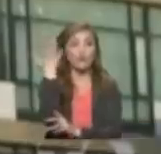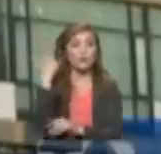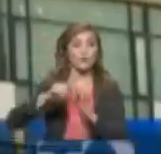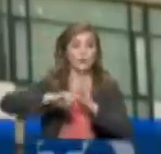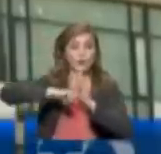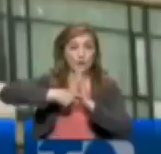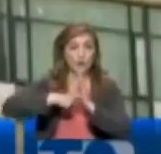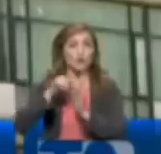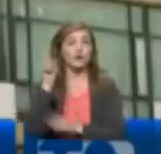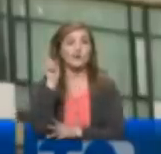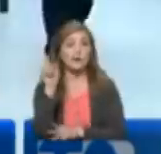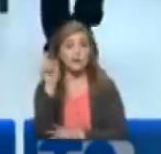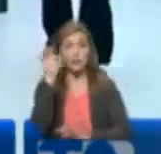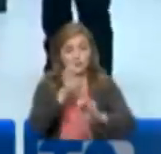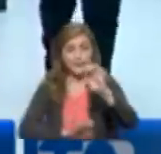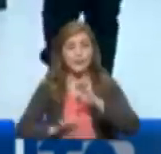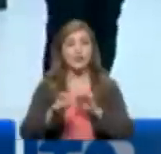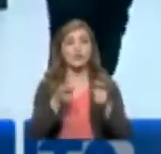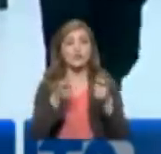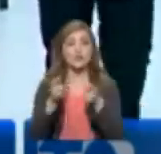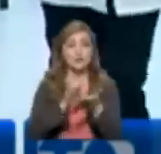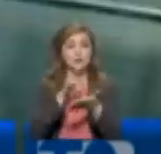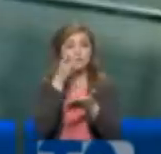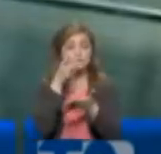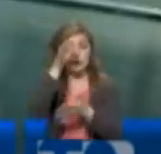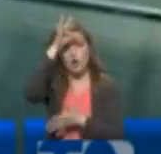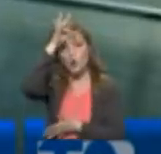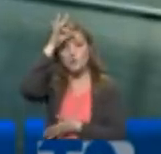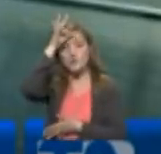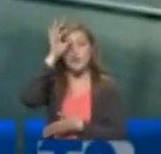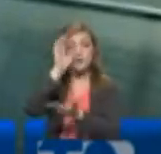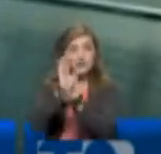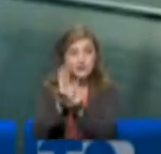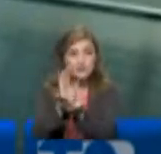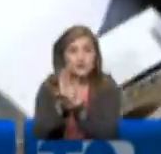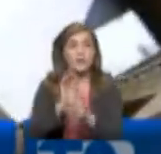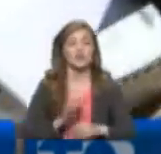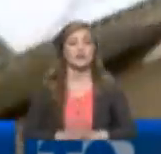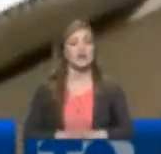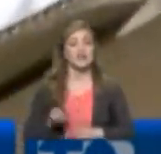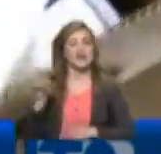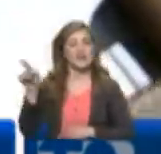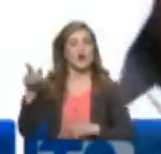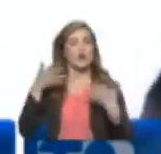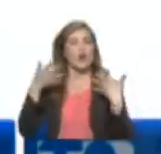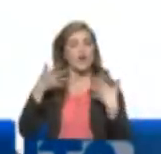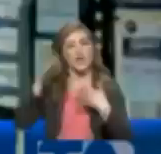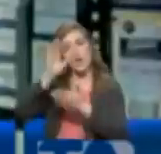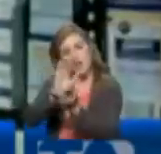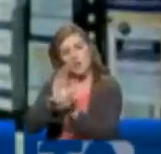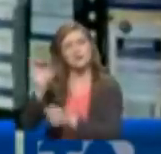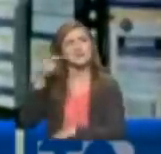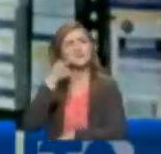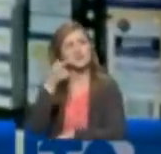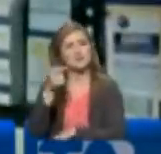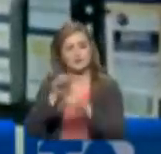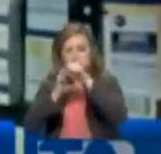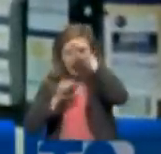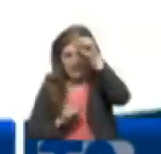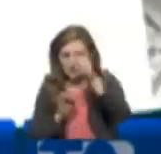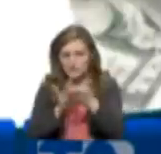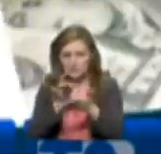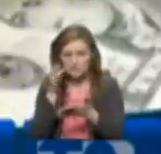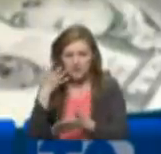contraloría general del estado examinó el manejo de fármacos en los hospitales del iess en el caso del teodoro maldonado carbo se encontró que por